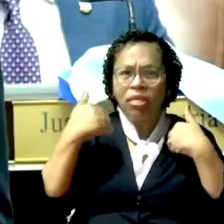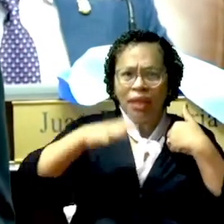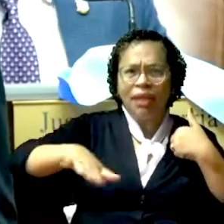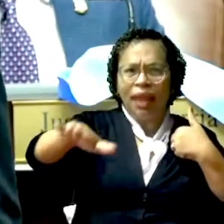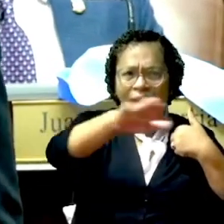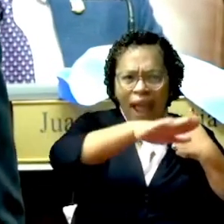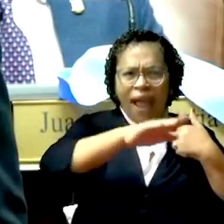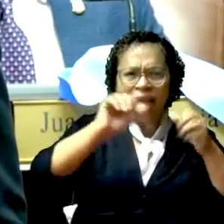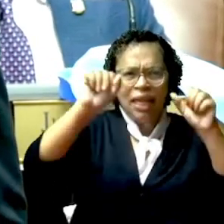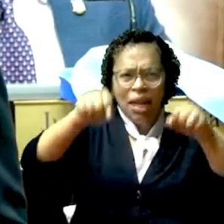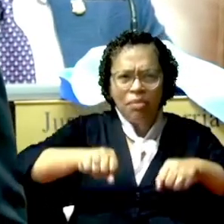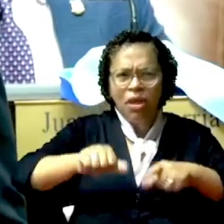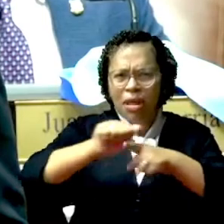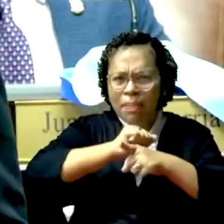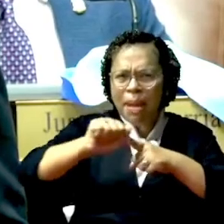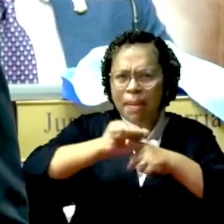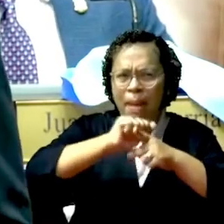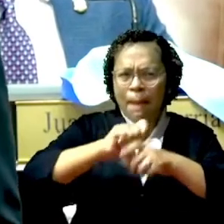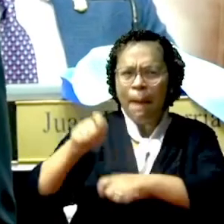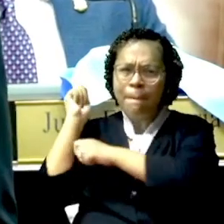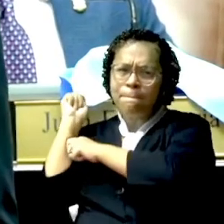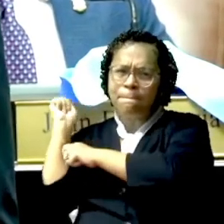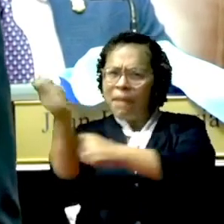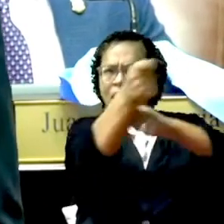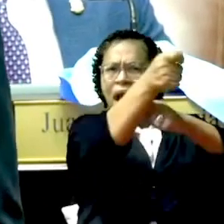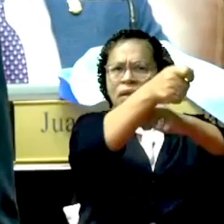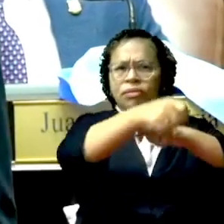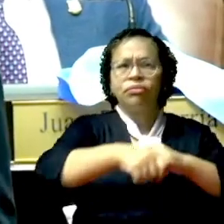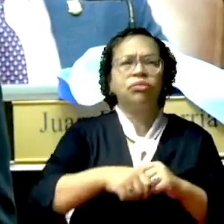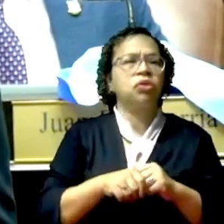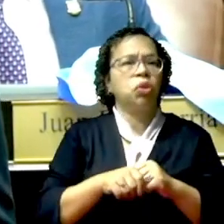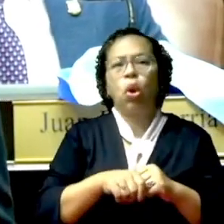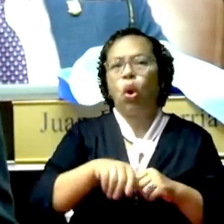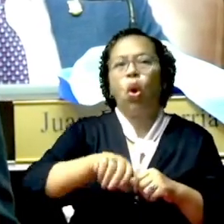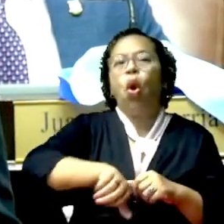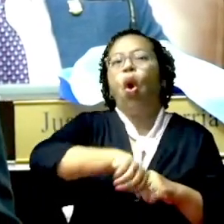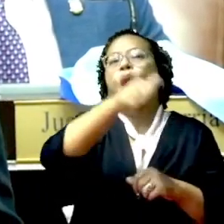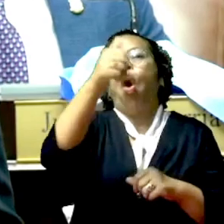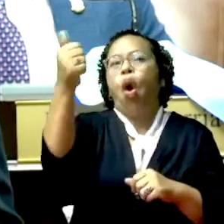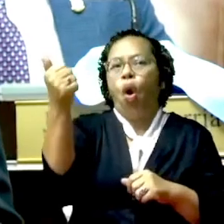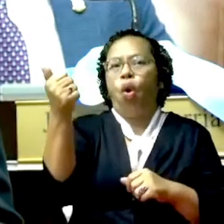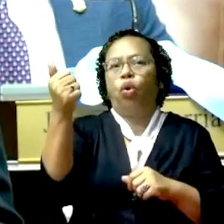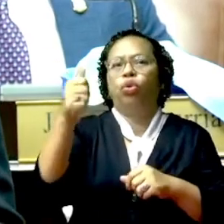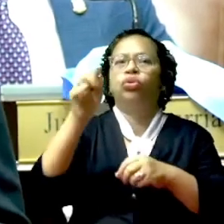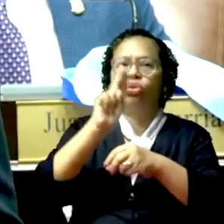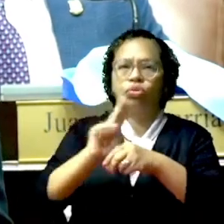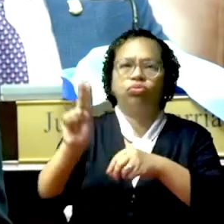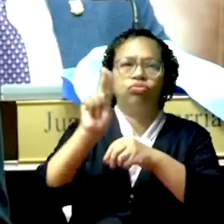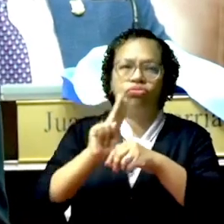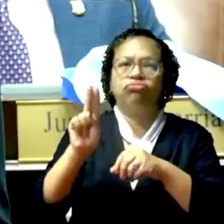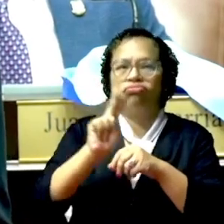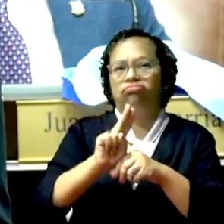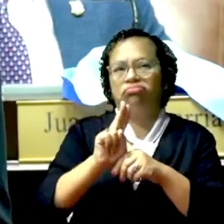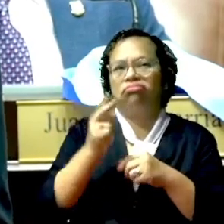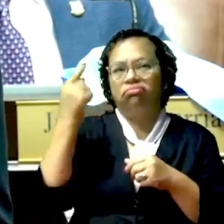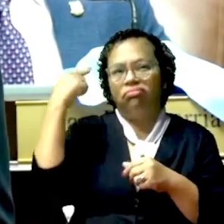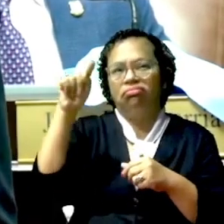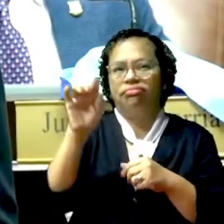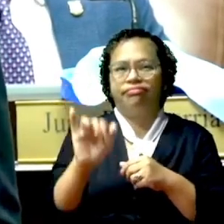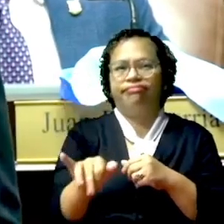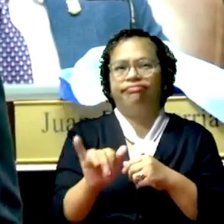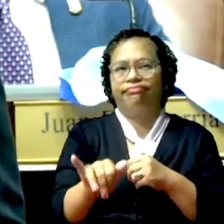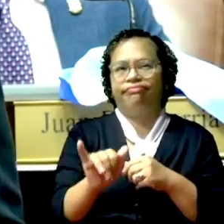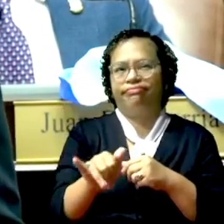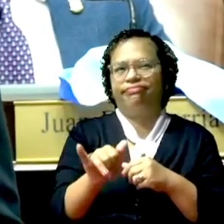practicar este deporte, utilizan el de softball. Lo hacen de una manera irregular y